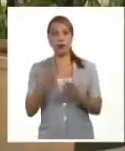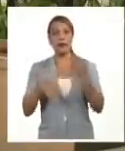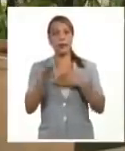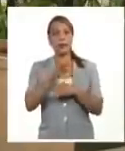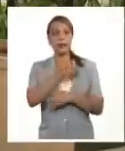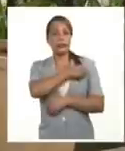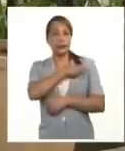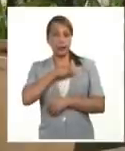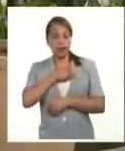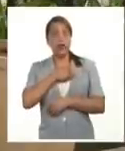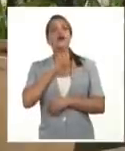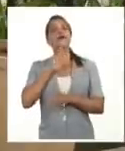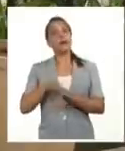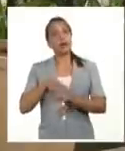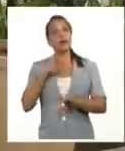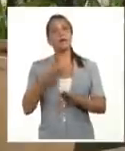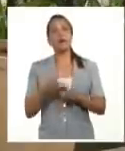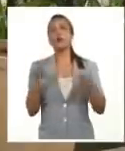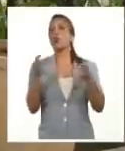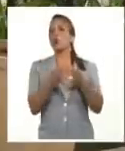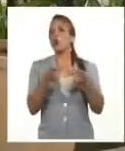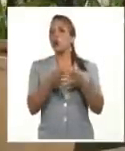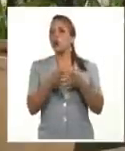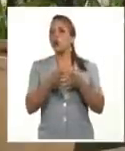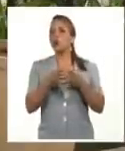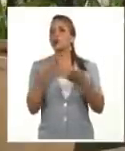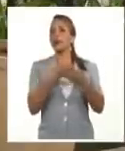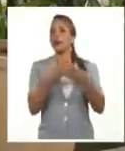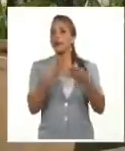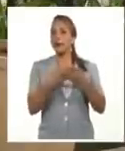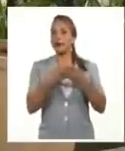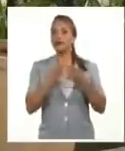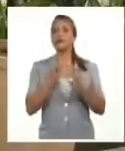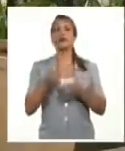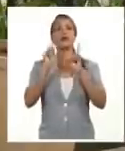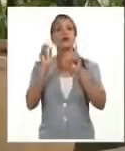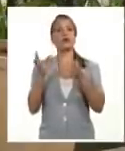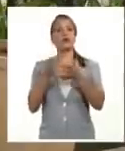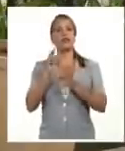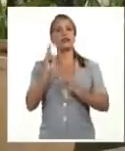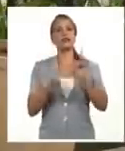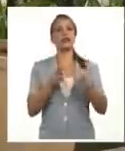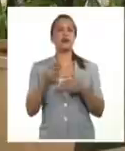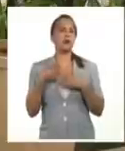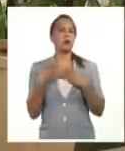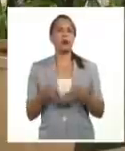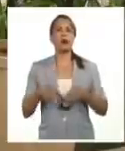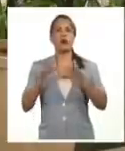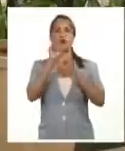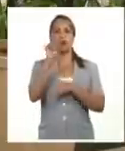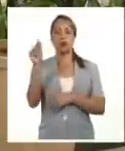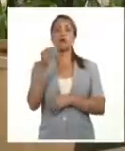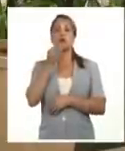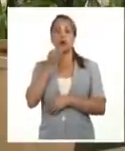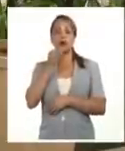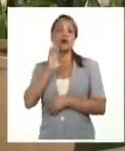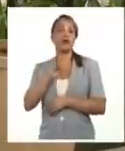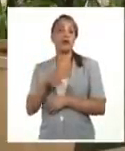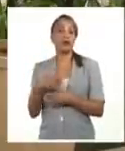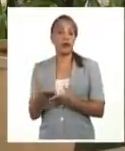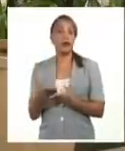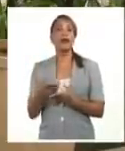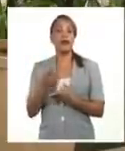del Interior, entonces un grupo multidisciplinario se reunirá para tomar decisiones en relación con el inmueble, que sí podemos decir,